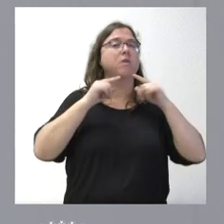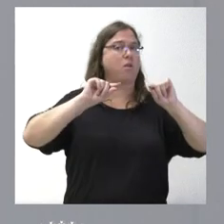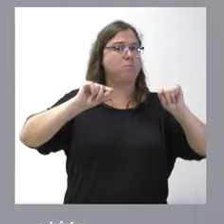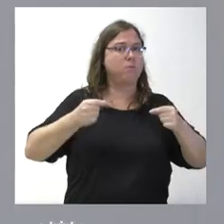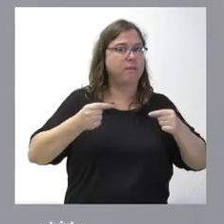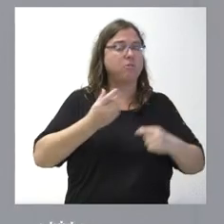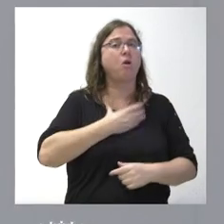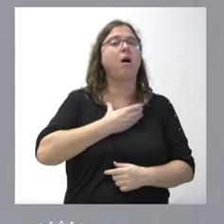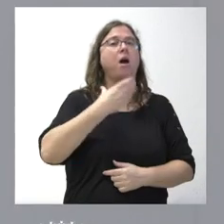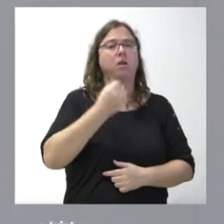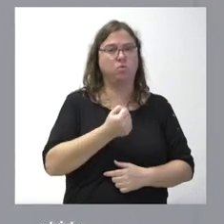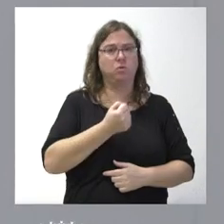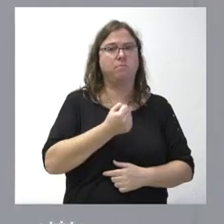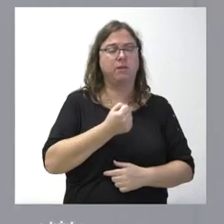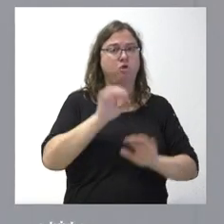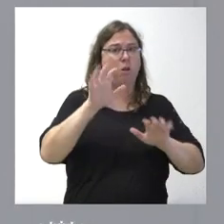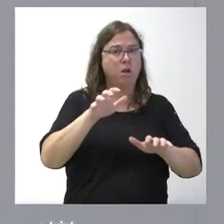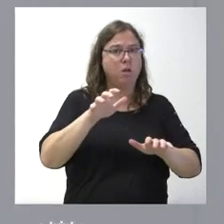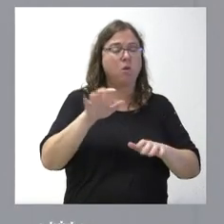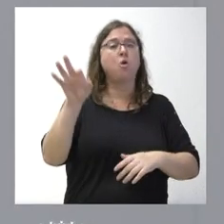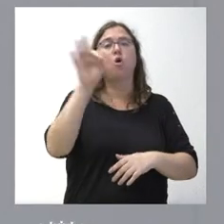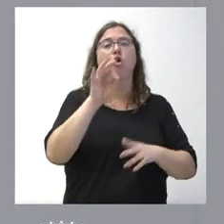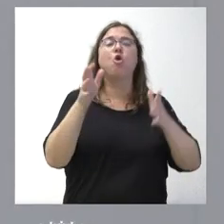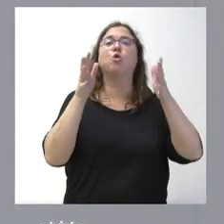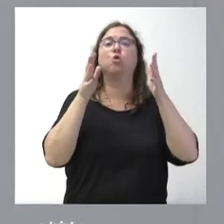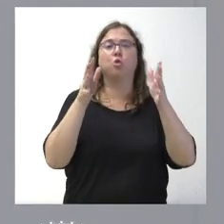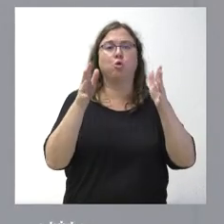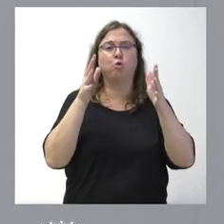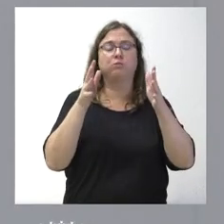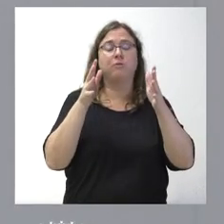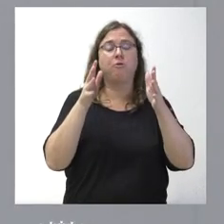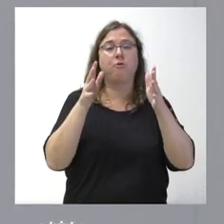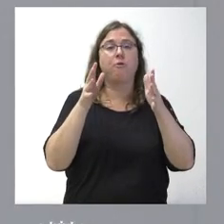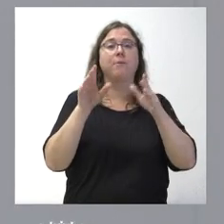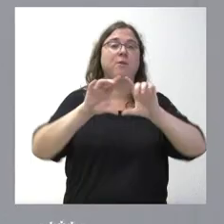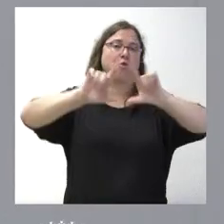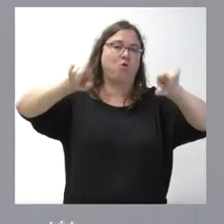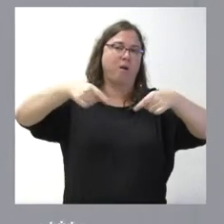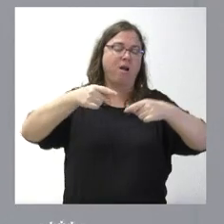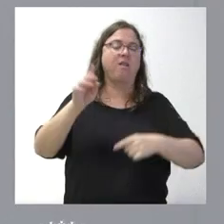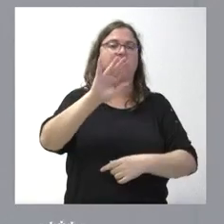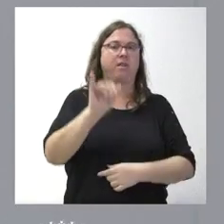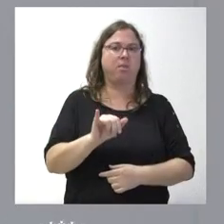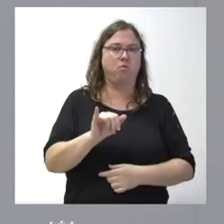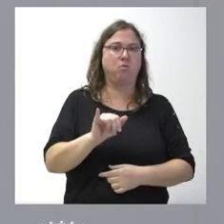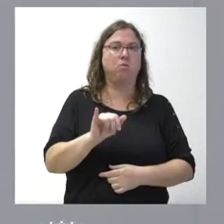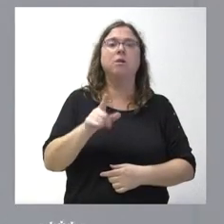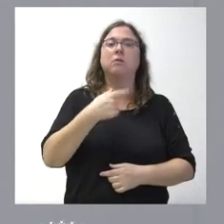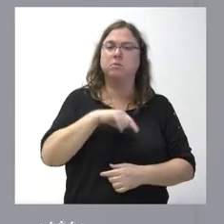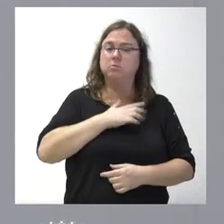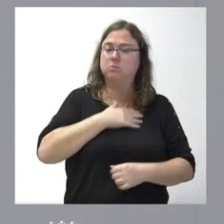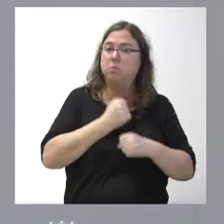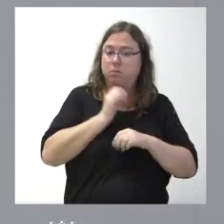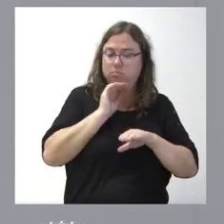al ayuntamiento de león o al consejo comarcal del vierzo nosotros vamos a hacer nuestra parte del